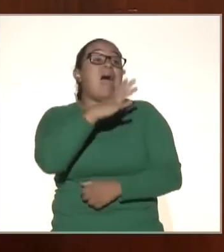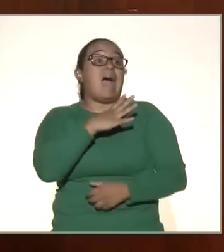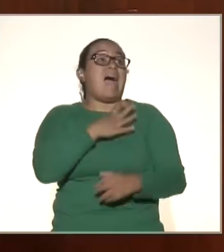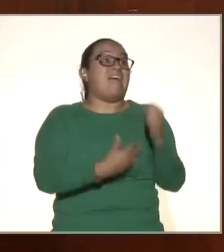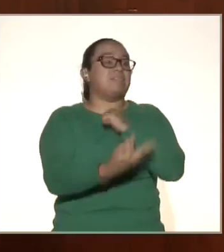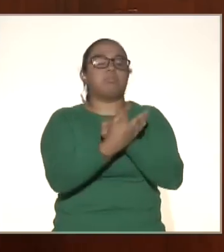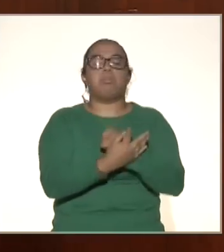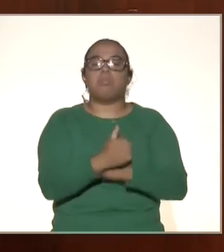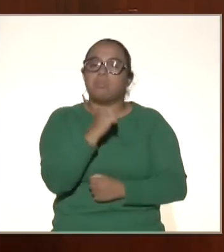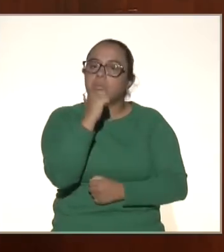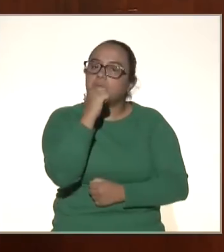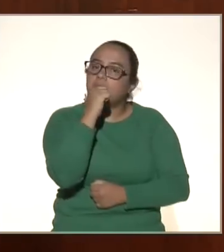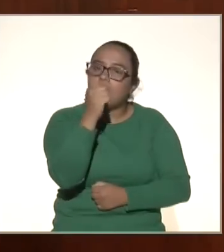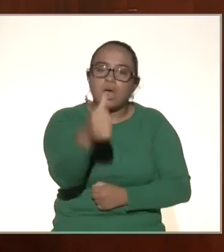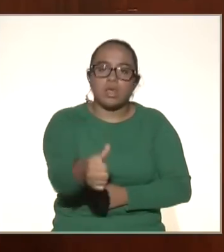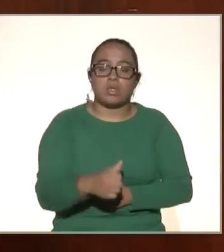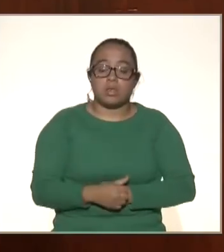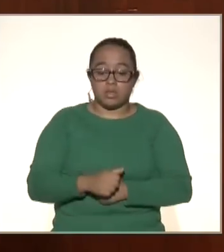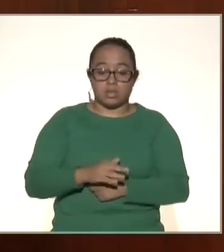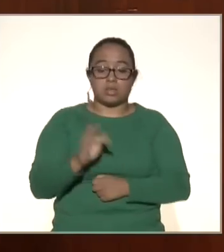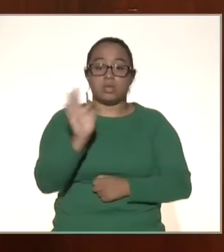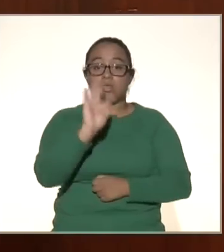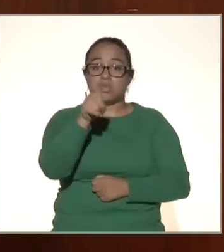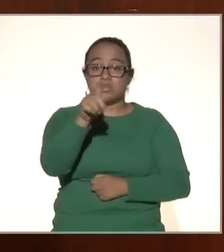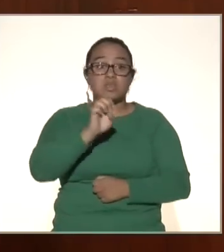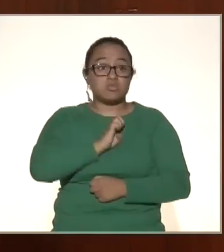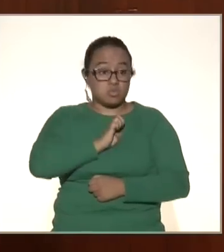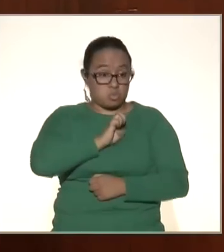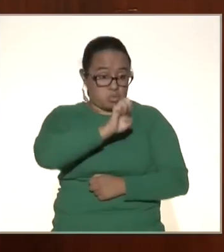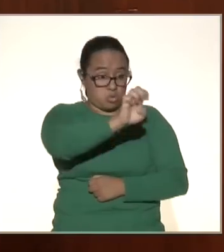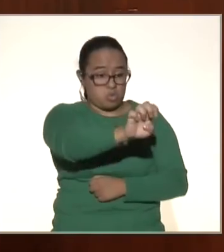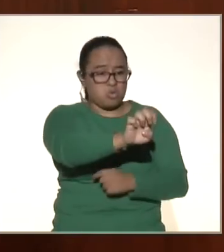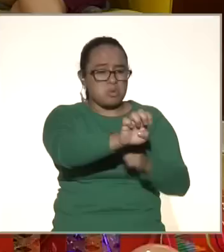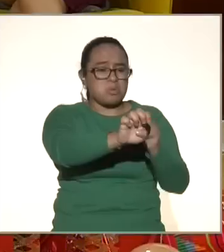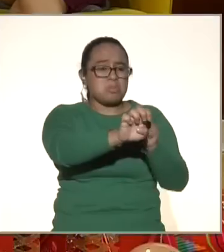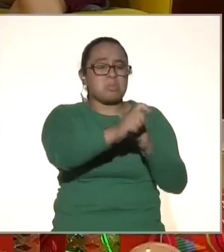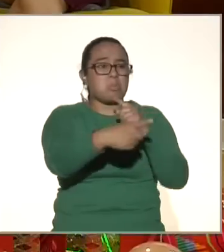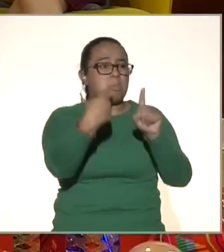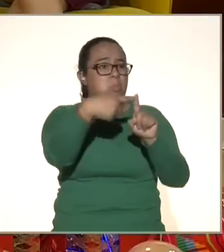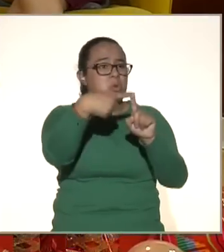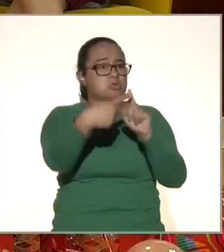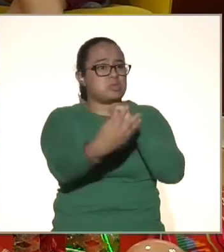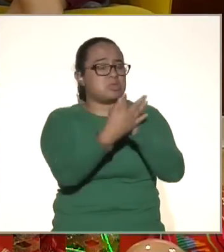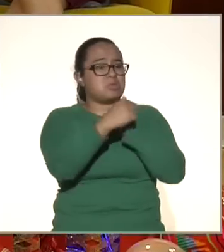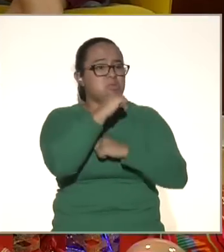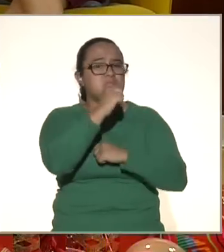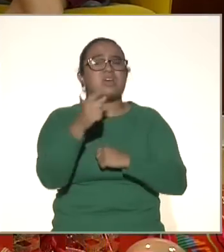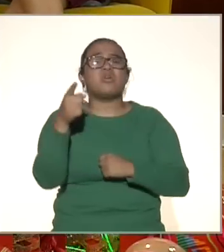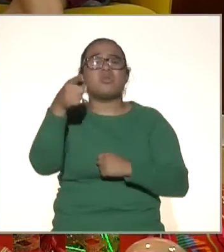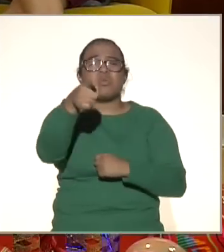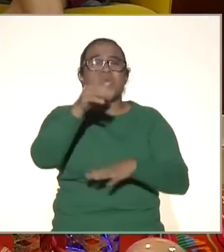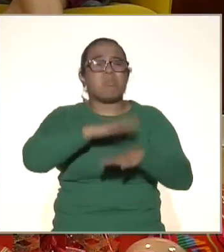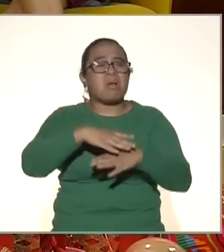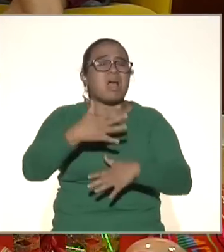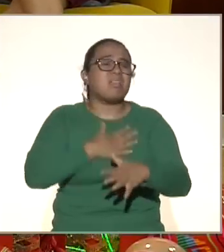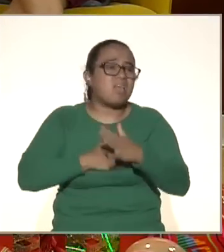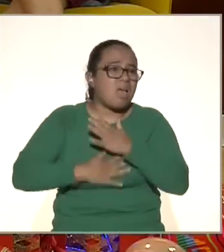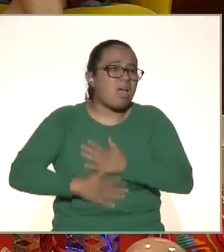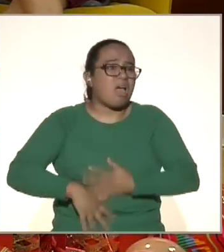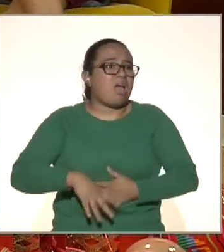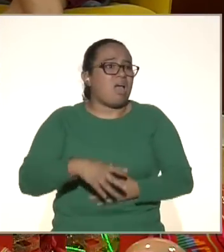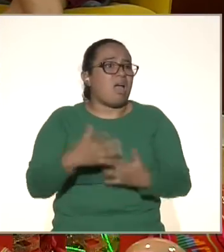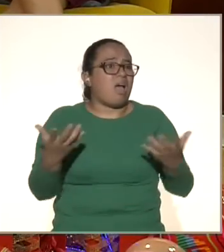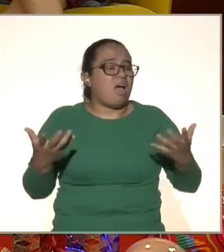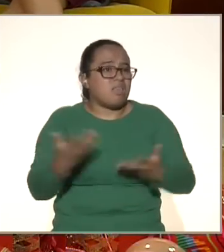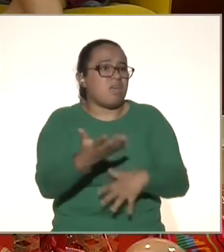ganas nada odiando, no le inviertas. Sí. No inviertas ni tu tiempo, ni tu